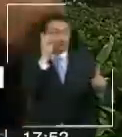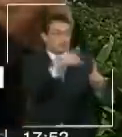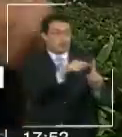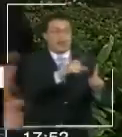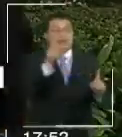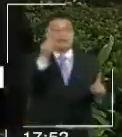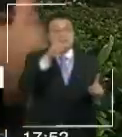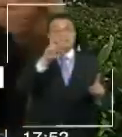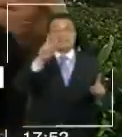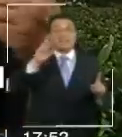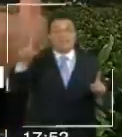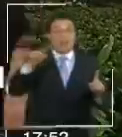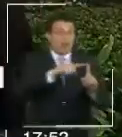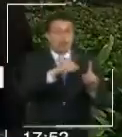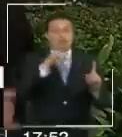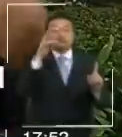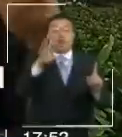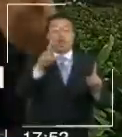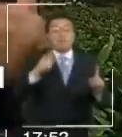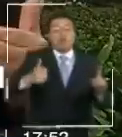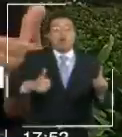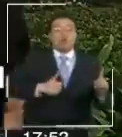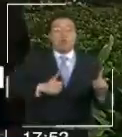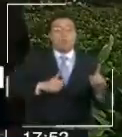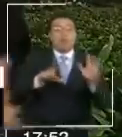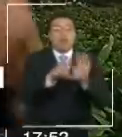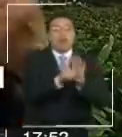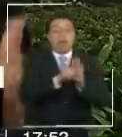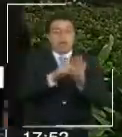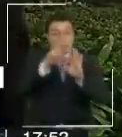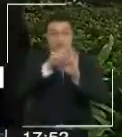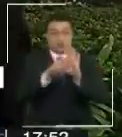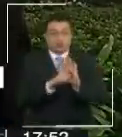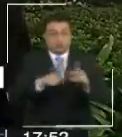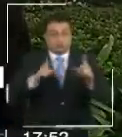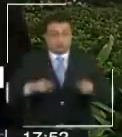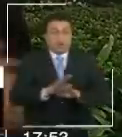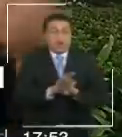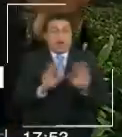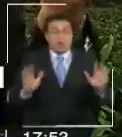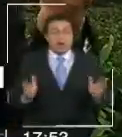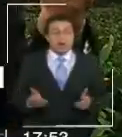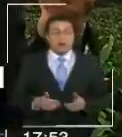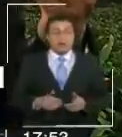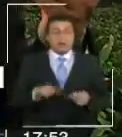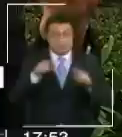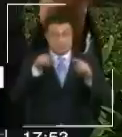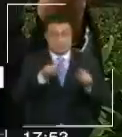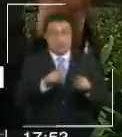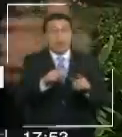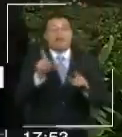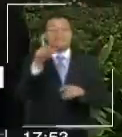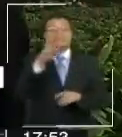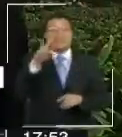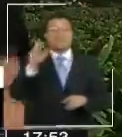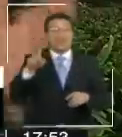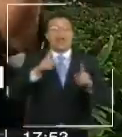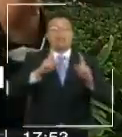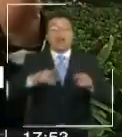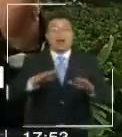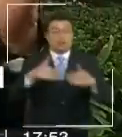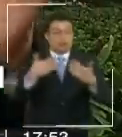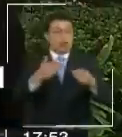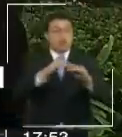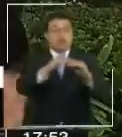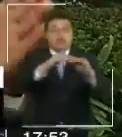CERVEL, que lo único que ha hecho es cumplir con la ley, con la constitución y con sus atribuciones. El CERVEL tiene que darle garantías a todo el mundo y por